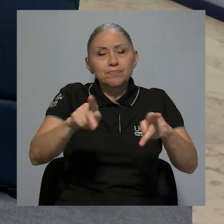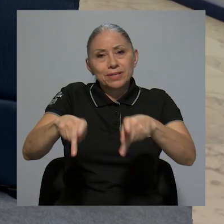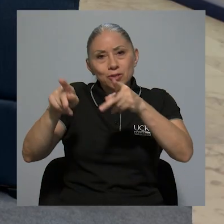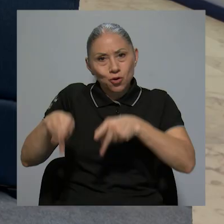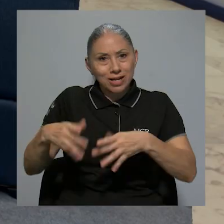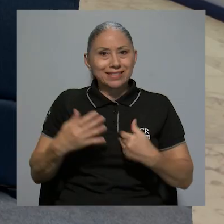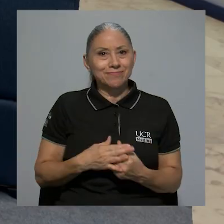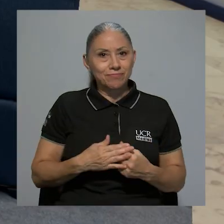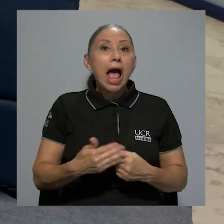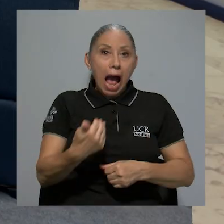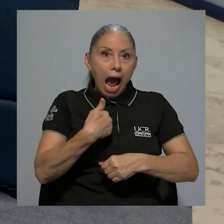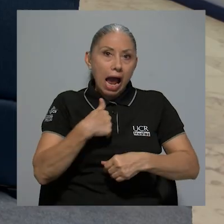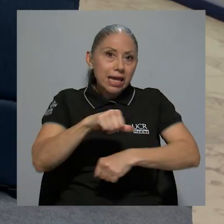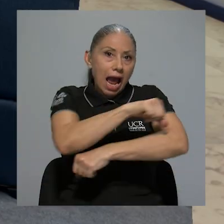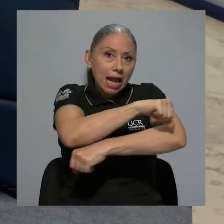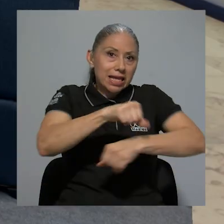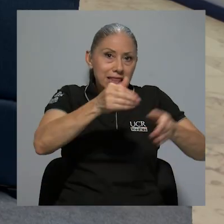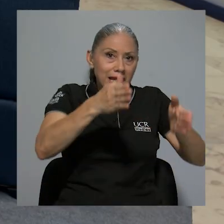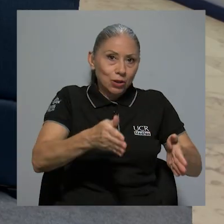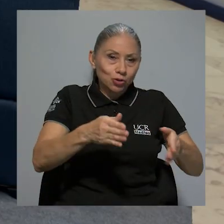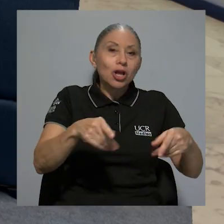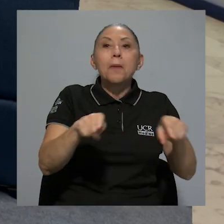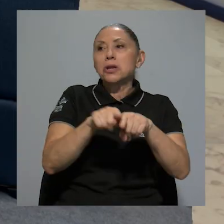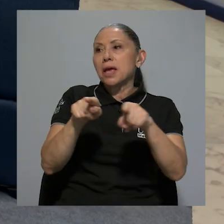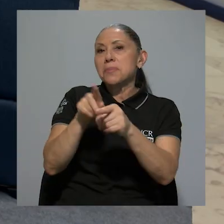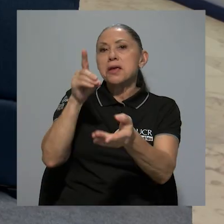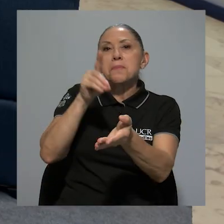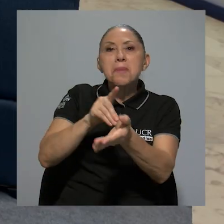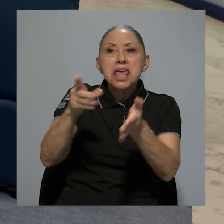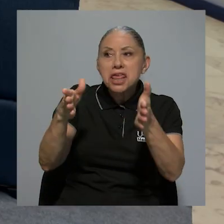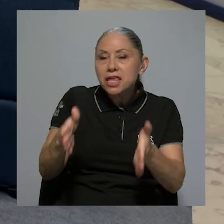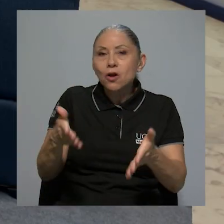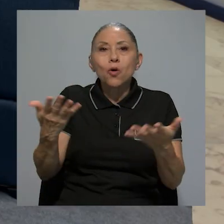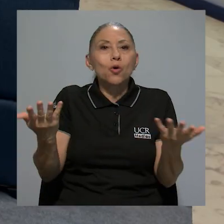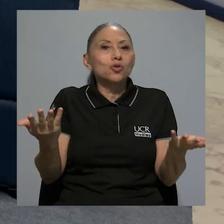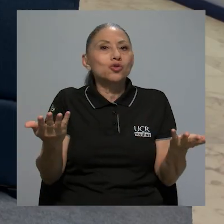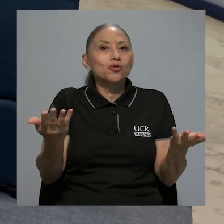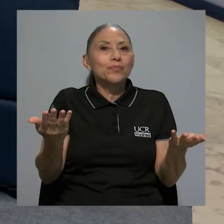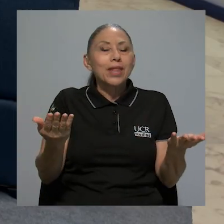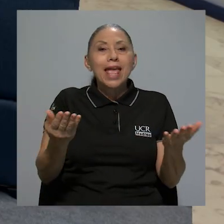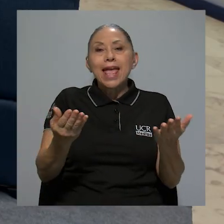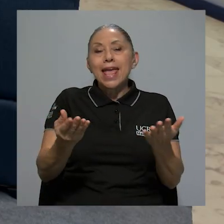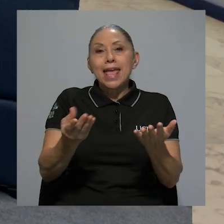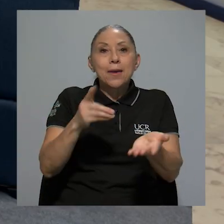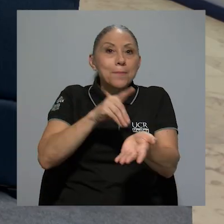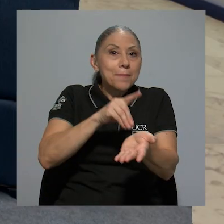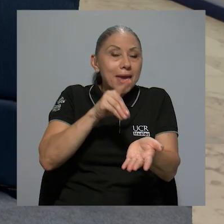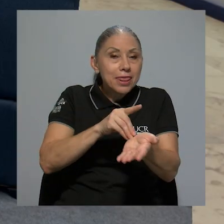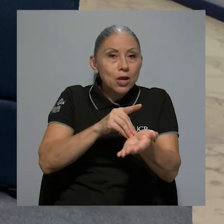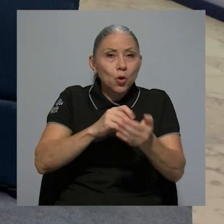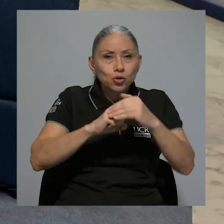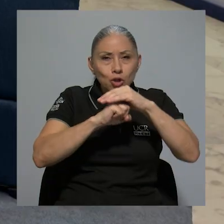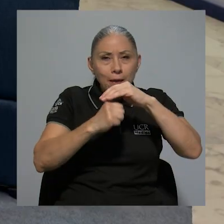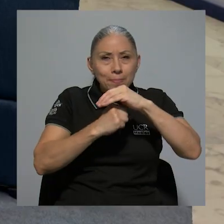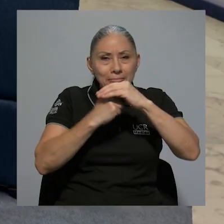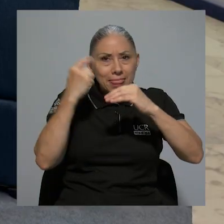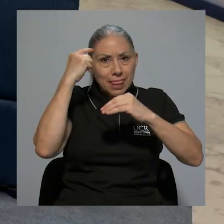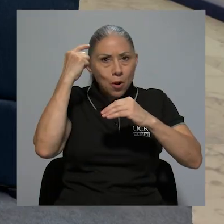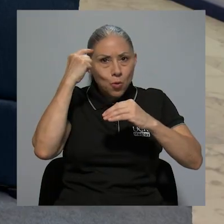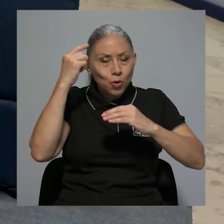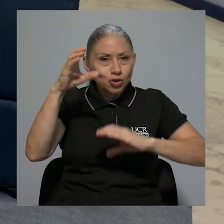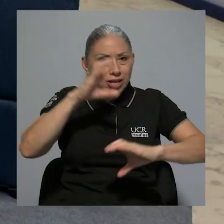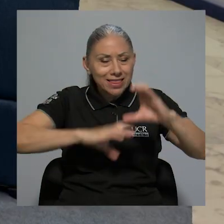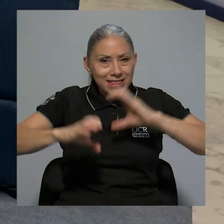Vamos a ver, hay arquitectos, pero también hay médicos, hay neurocientíficos, hay personas que